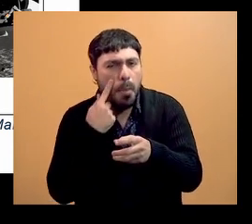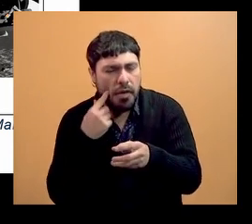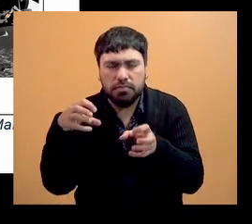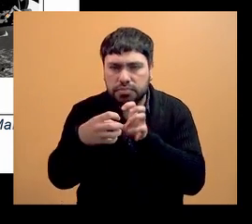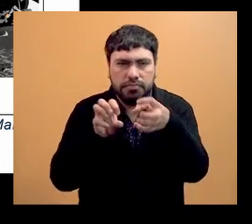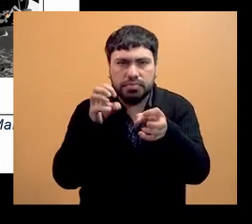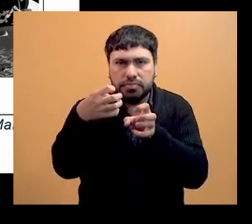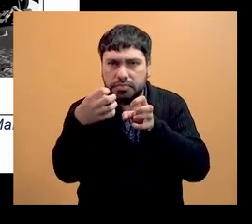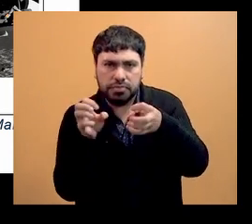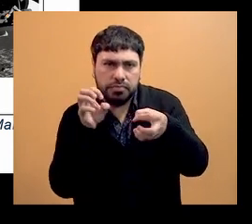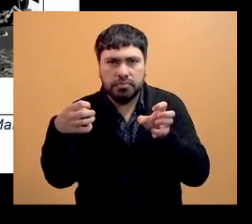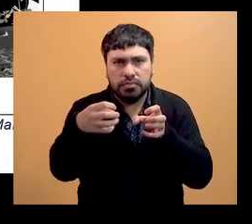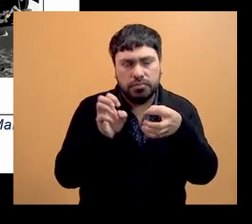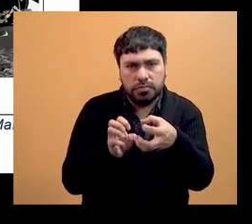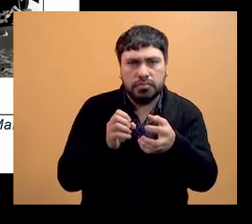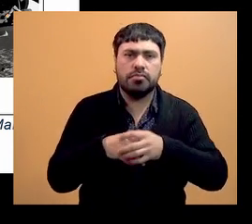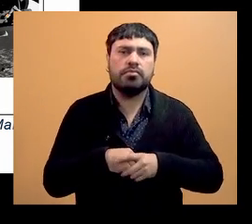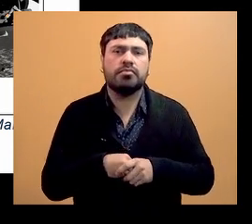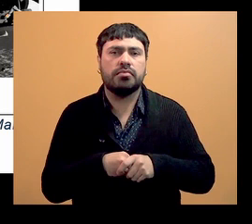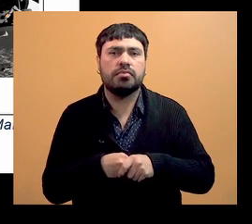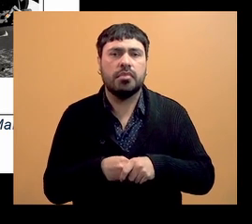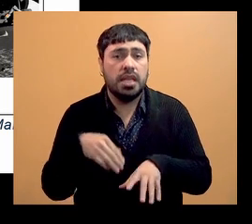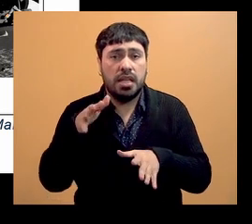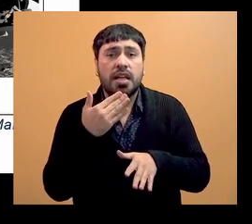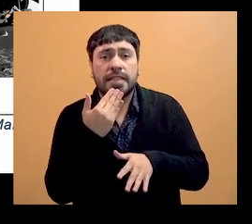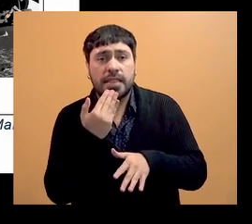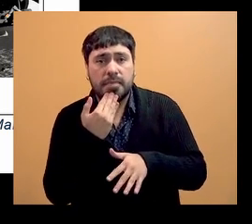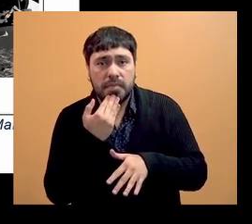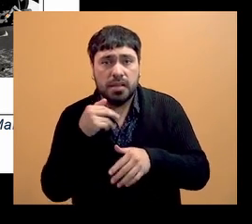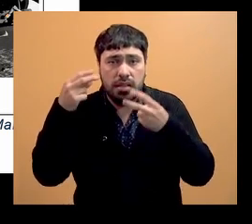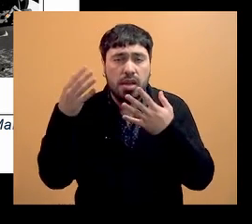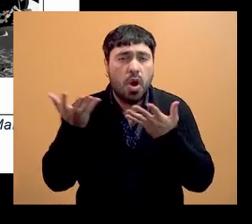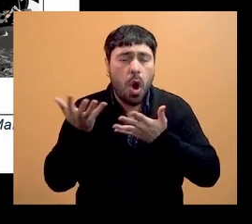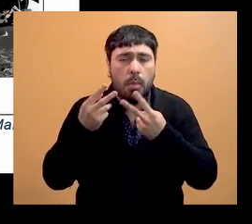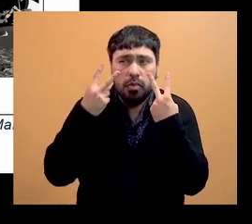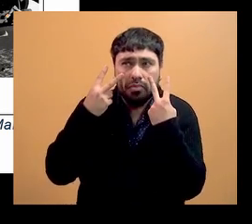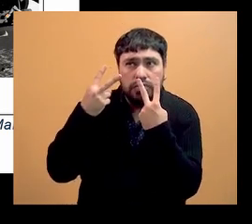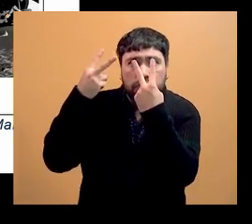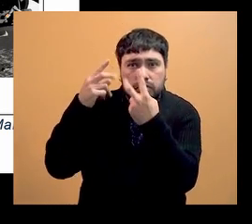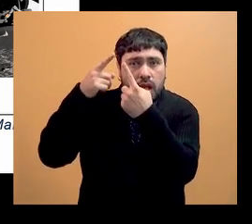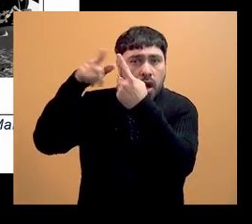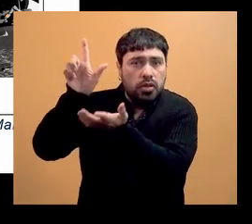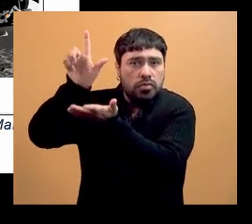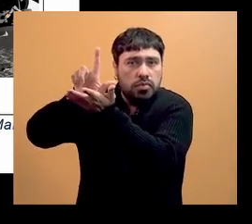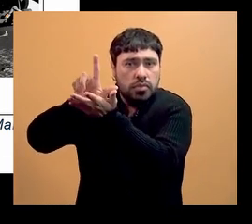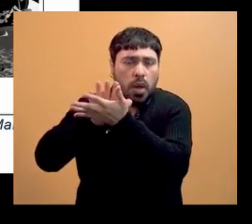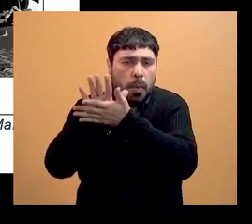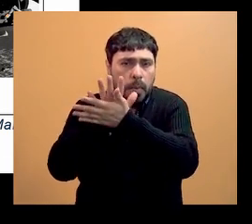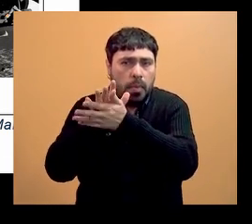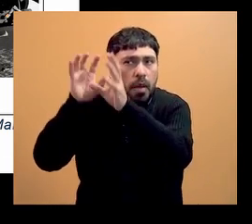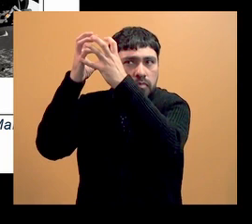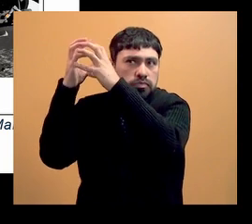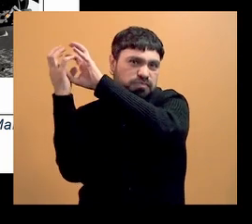de minería de asteroides, se llama Planetary Resources. Existen algunas otras, pero desde mi punto de vista ellos son los más serios porque ya llevan